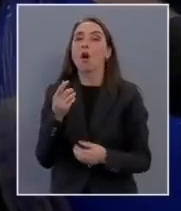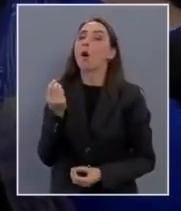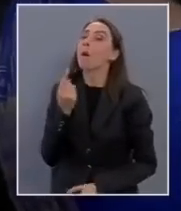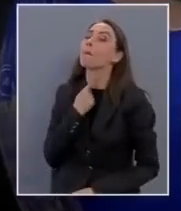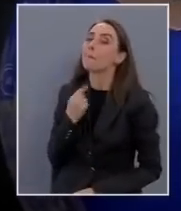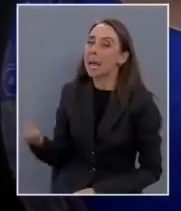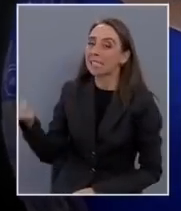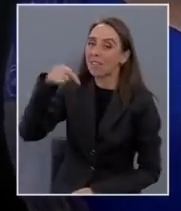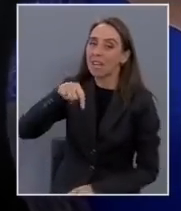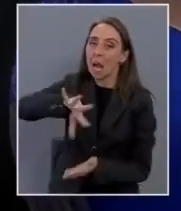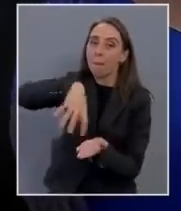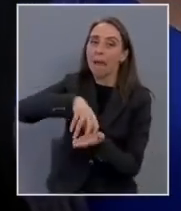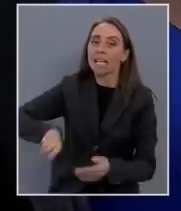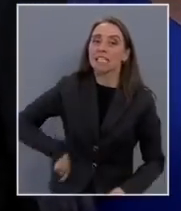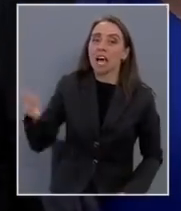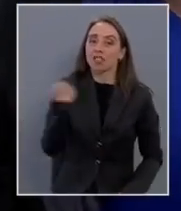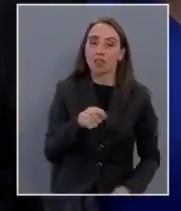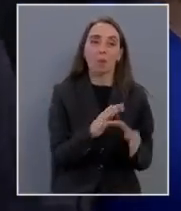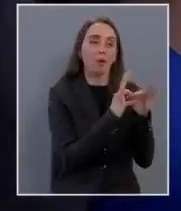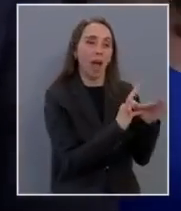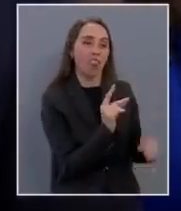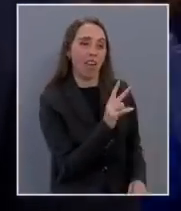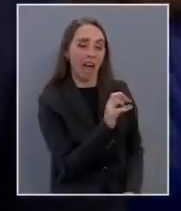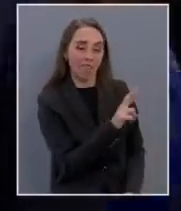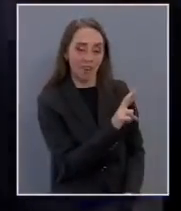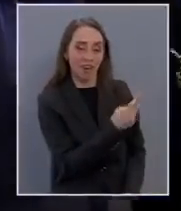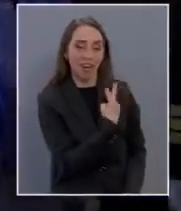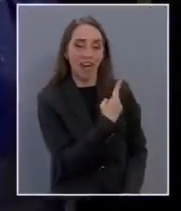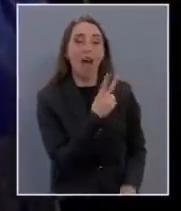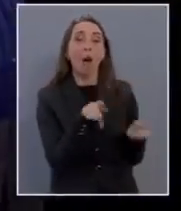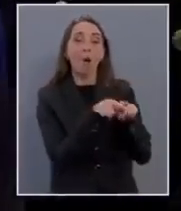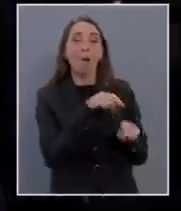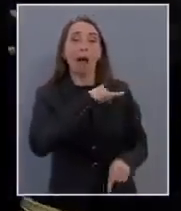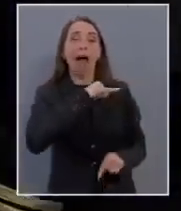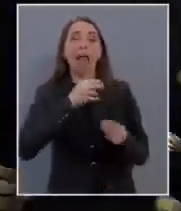Plaza Estudio Mayor en Valparaíso. Muchas gracias, Davor Coterráneo. Un gusto. Que esté muy bien. Chao. Bien. Buenas tardes. Ahí está el presidente.